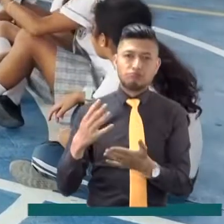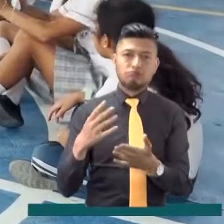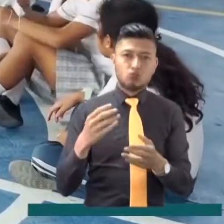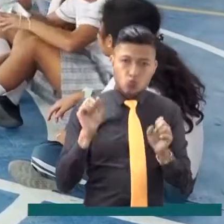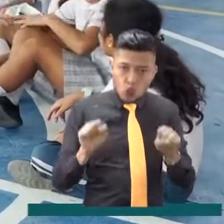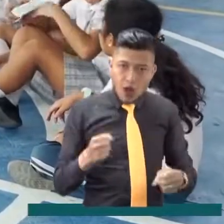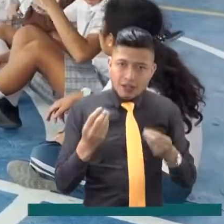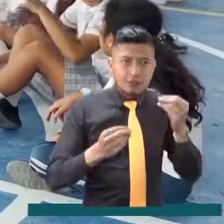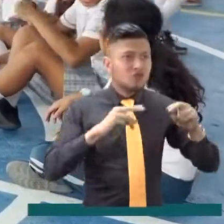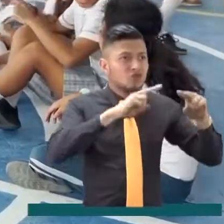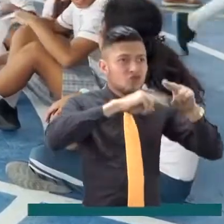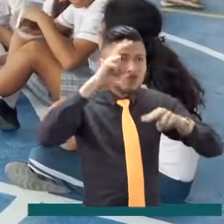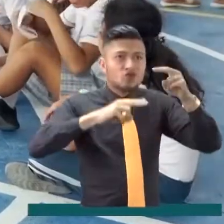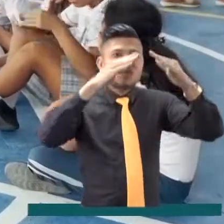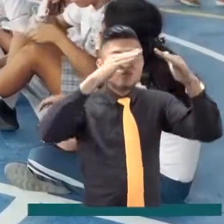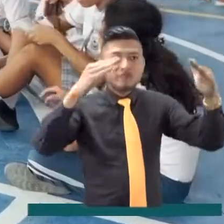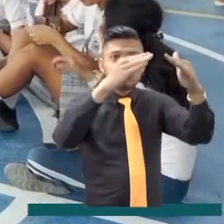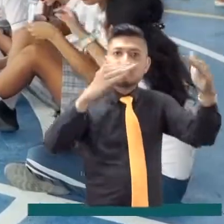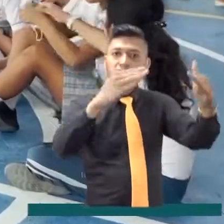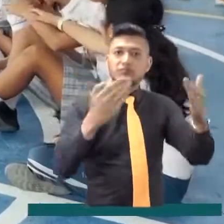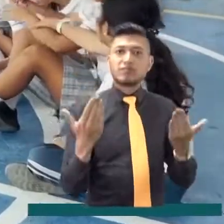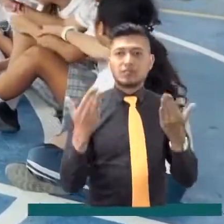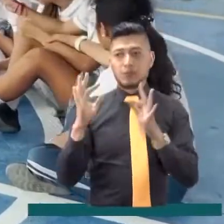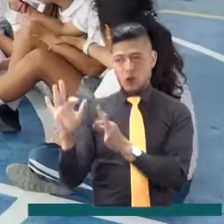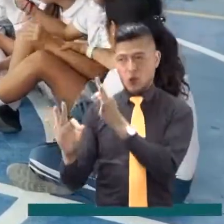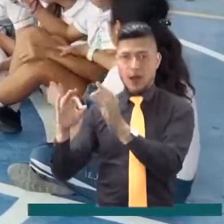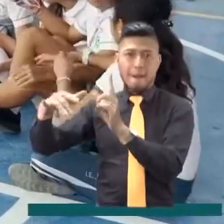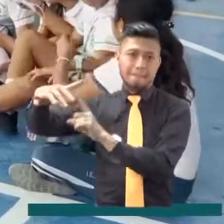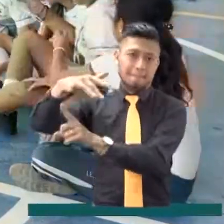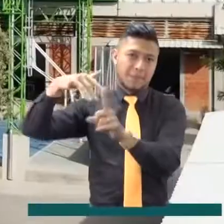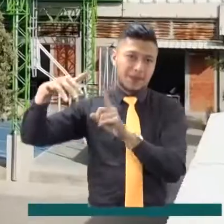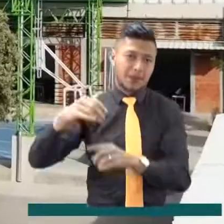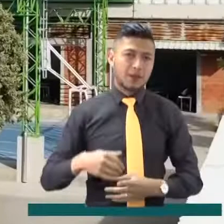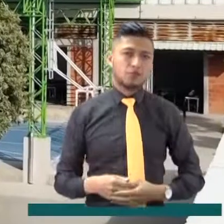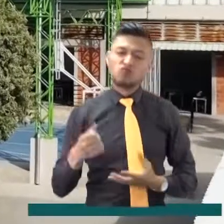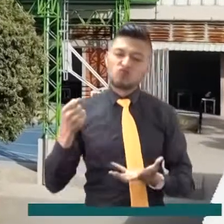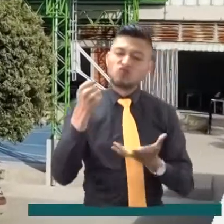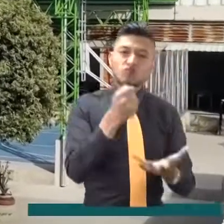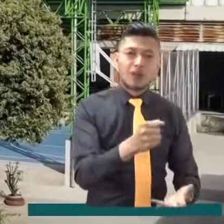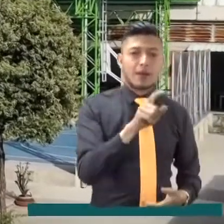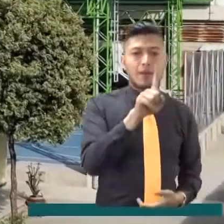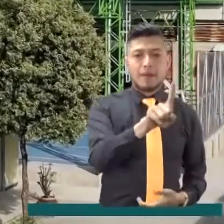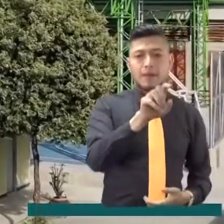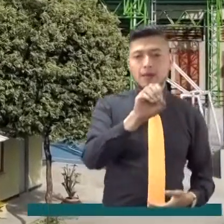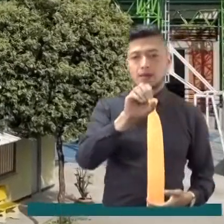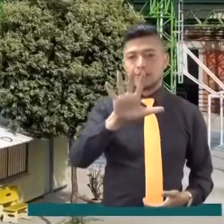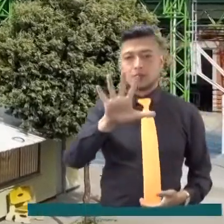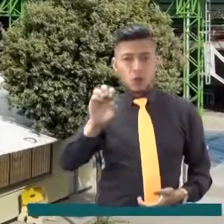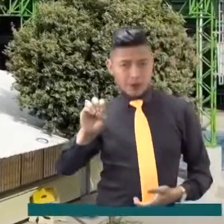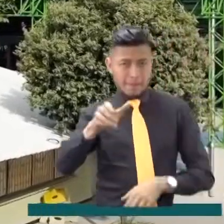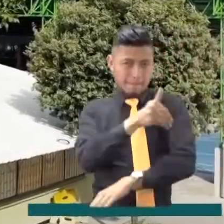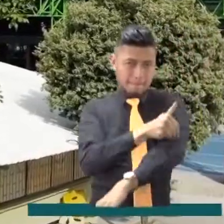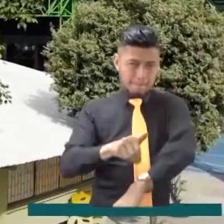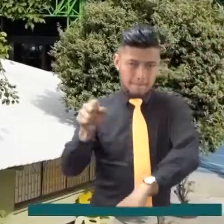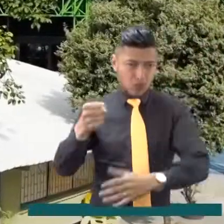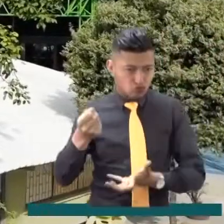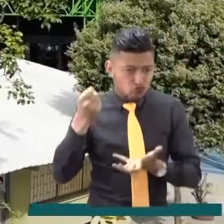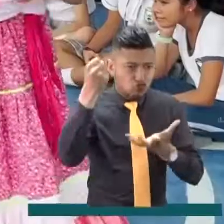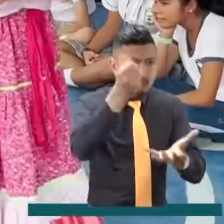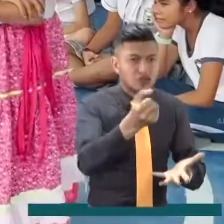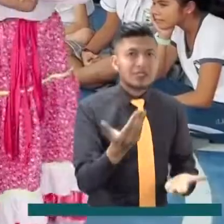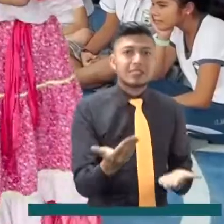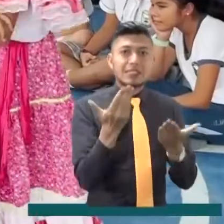obra de paneles para que cuidemos el medio ambiente. La inversión fue de 1.050 millones de pesos, dinero que se